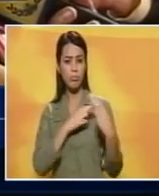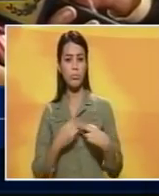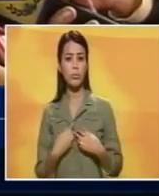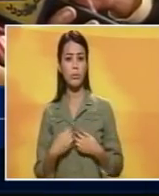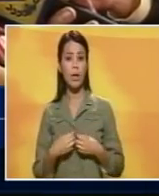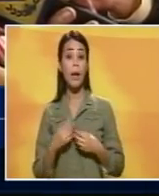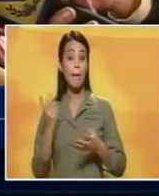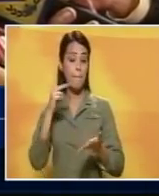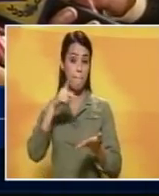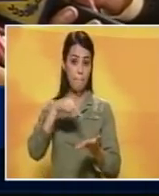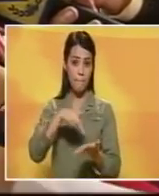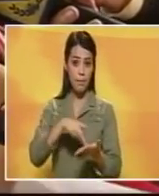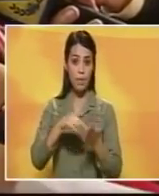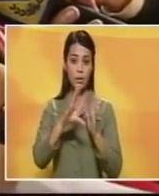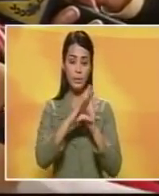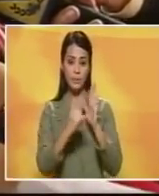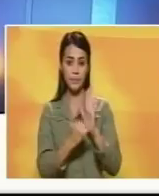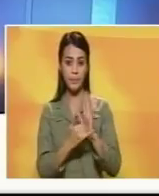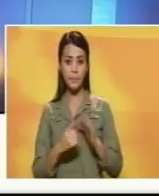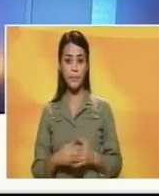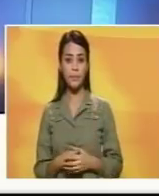presentarse ante la Asamblea Nacional Constituyente.